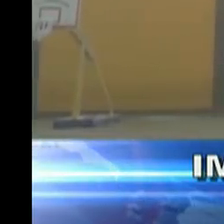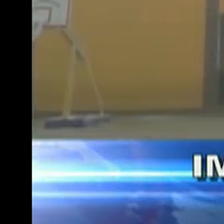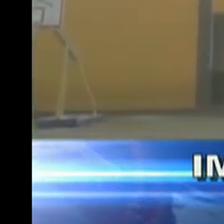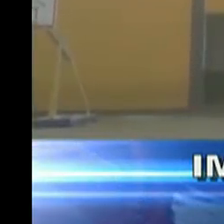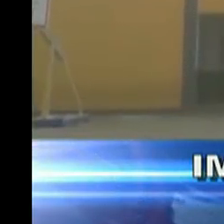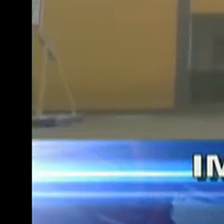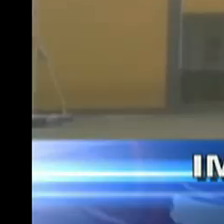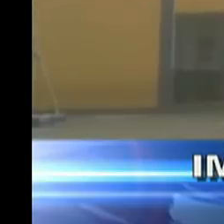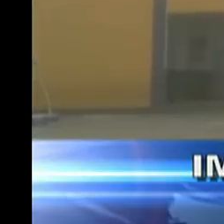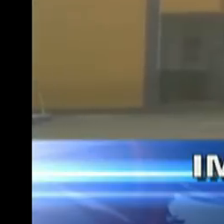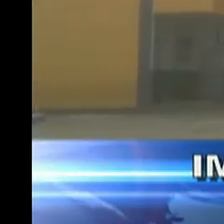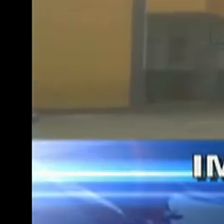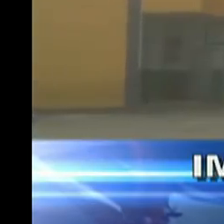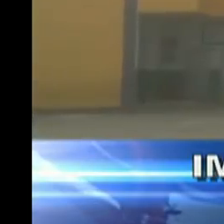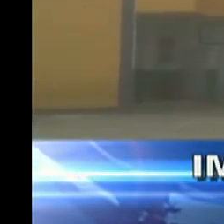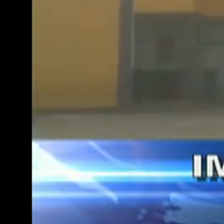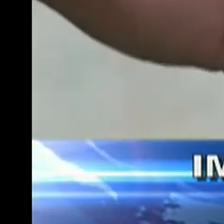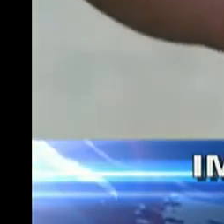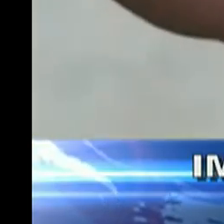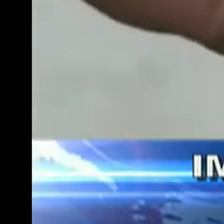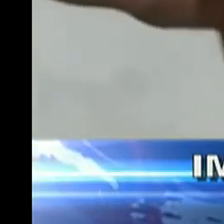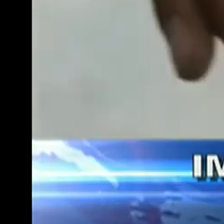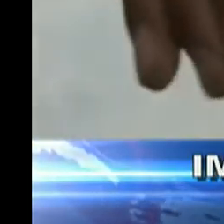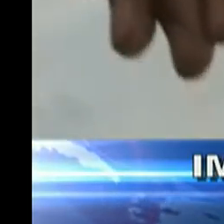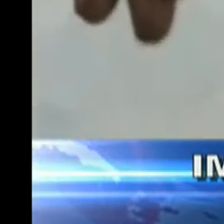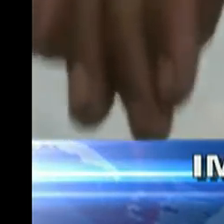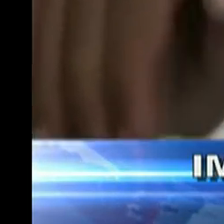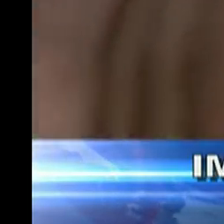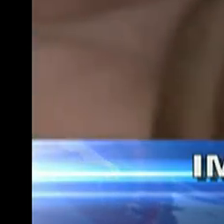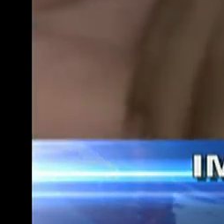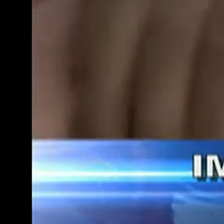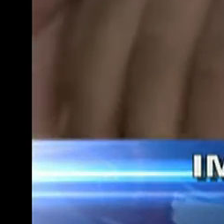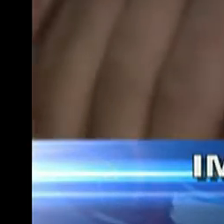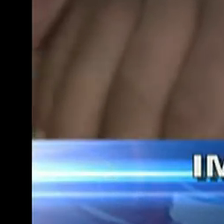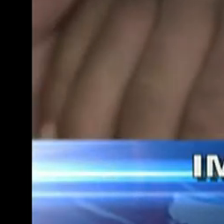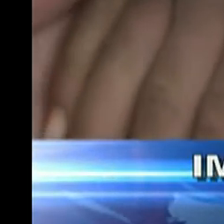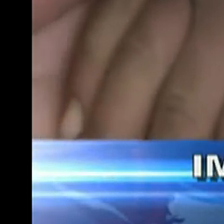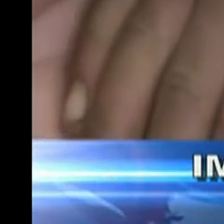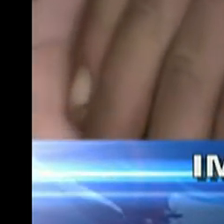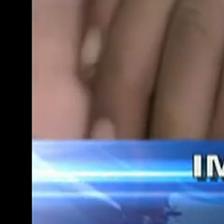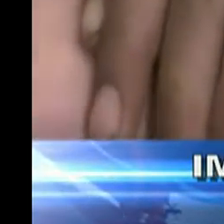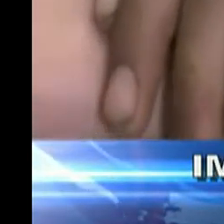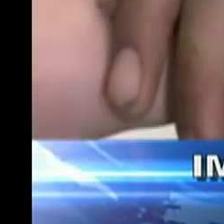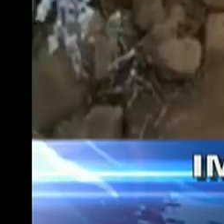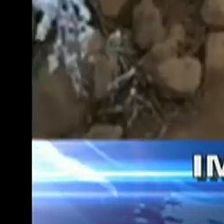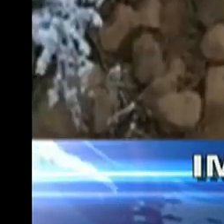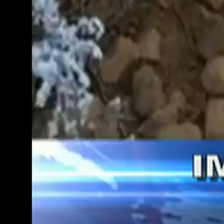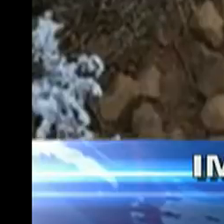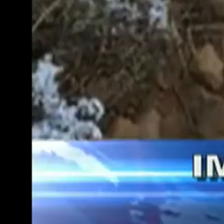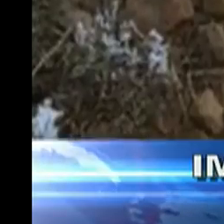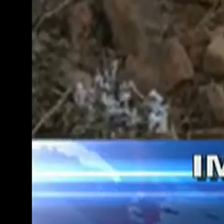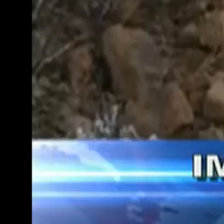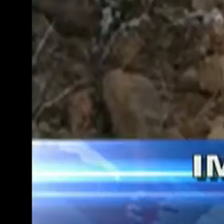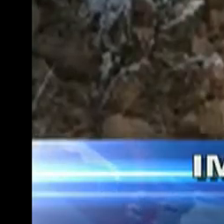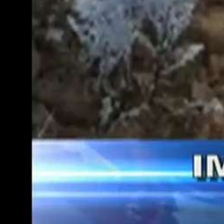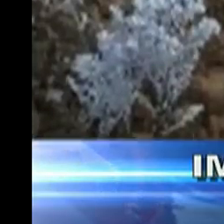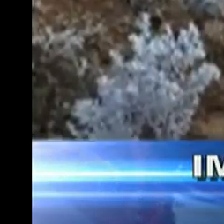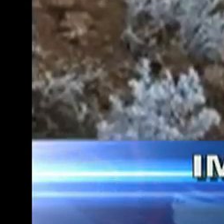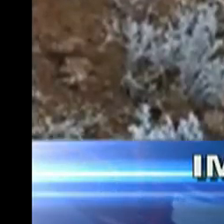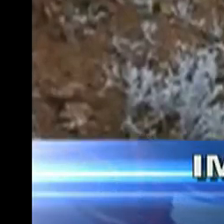empieza la noticia, emisión estelar.